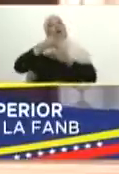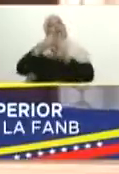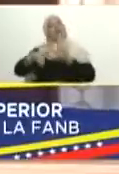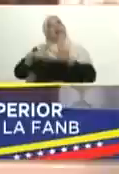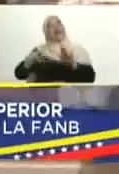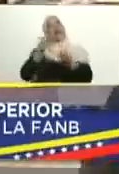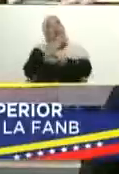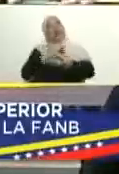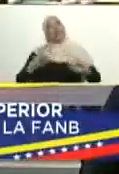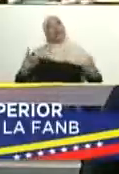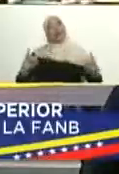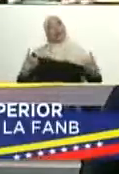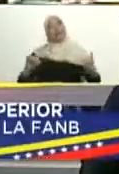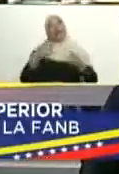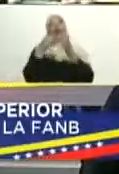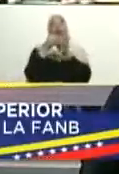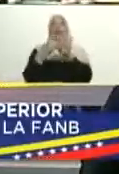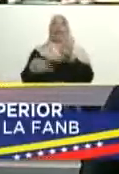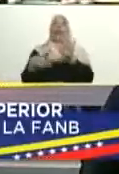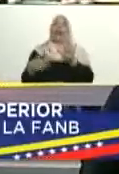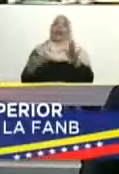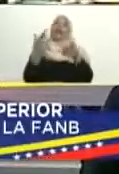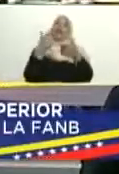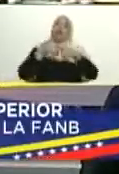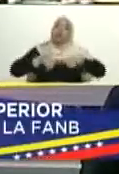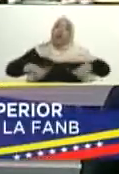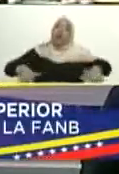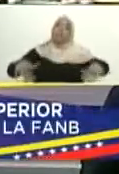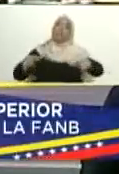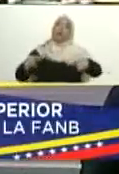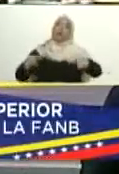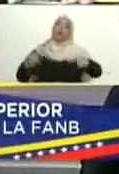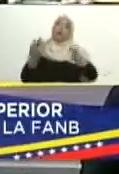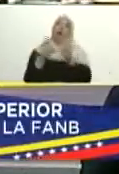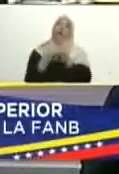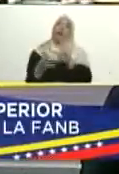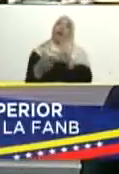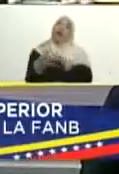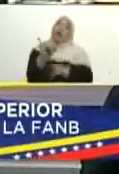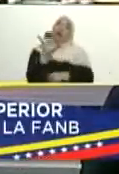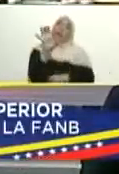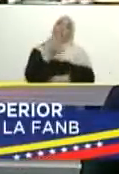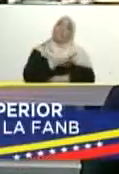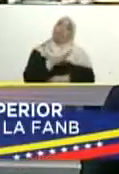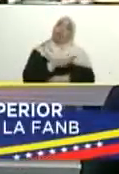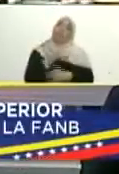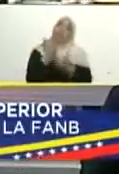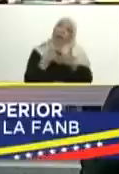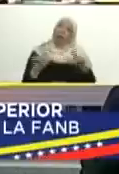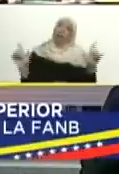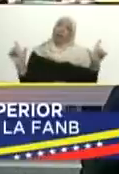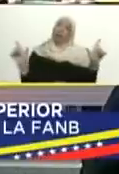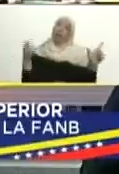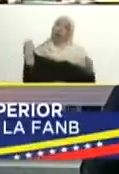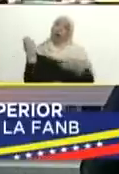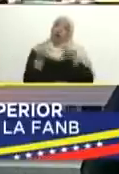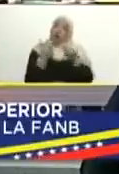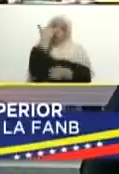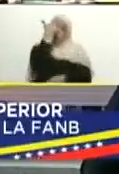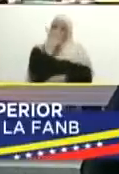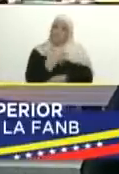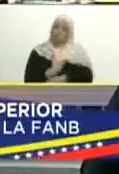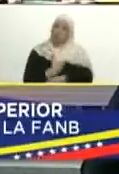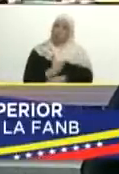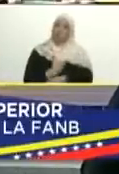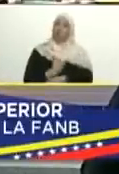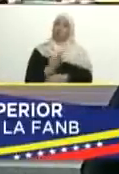independencia, a la soberanía, a la integridad territorial, nuestro derecho a existir, nuestro derecho a ser